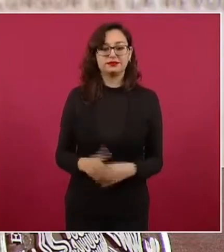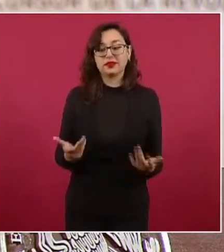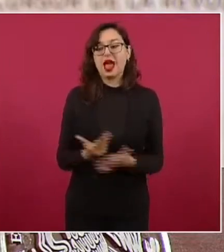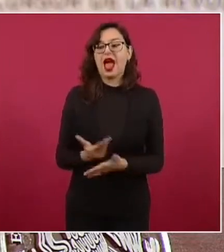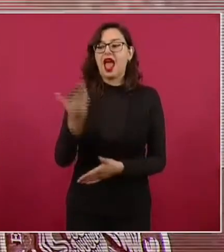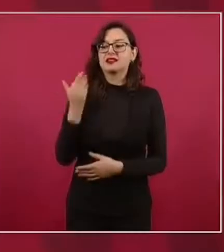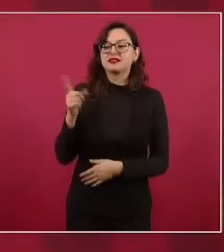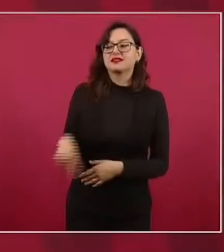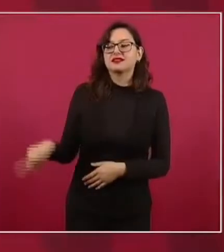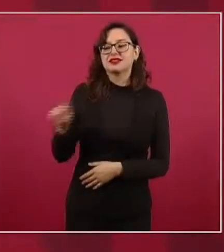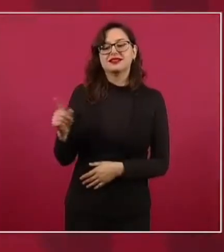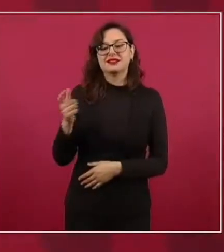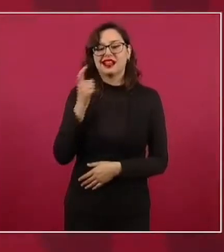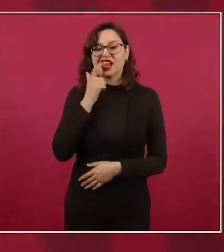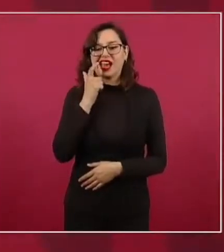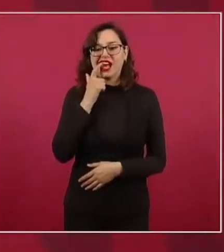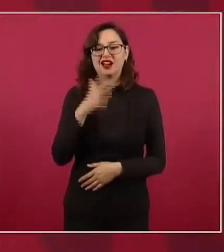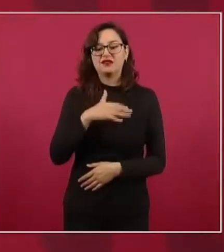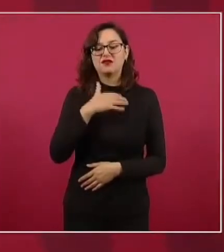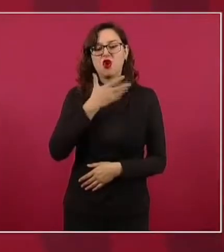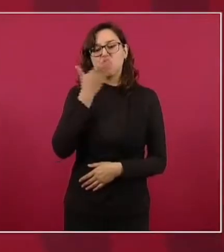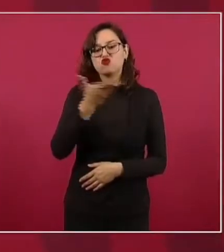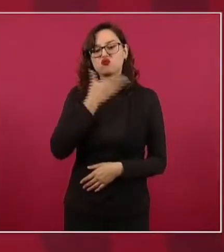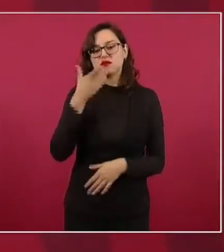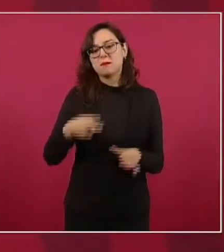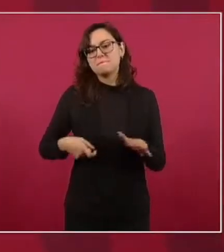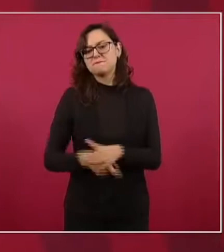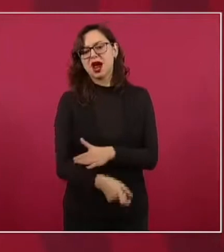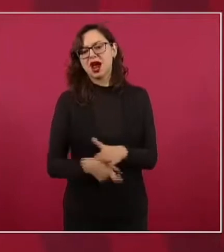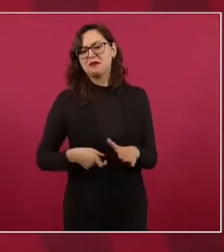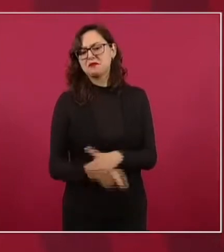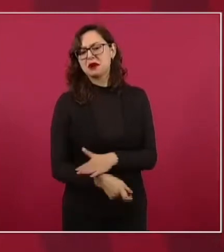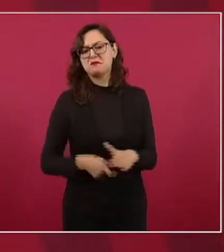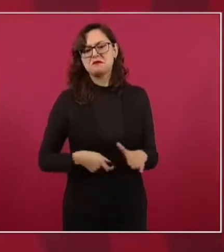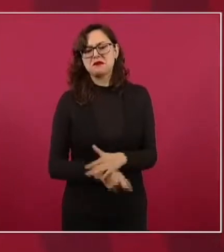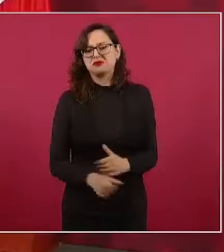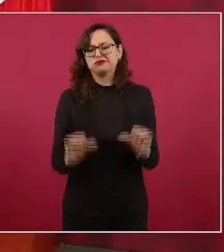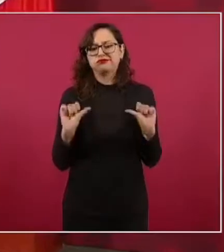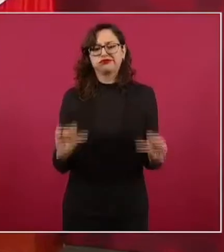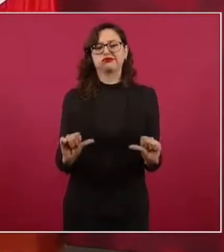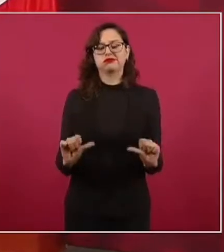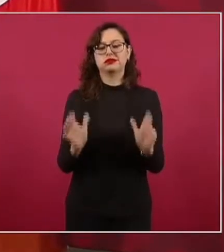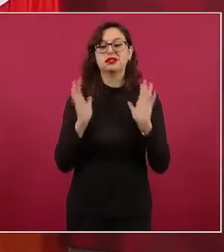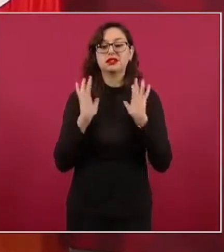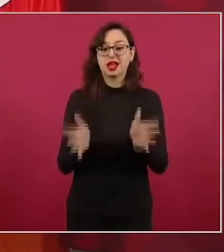porque son muy corruptos. Entonces,